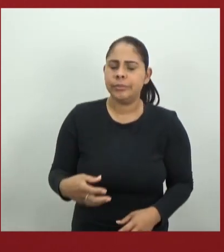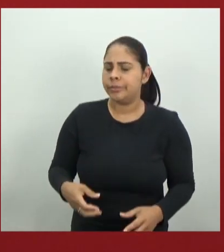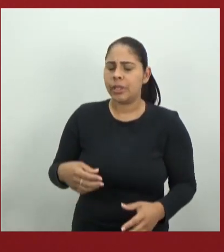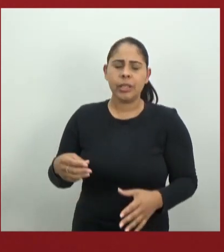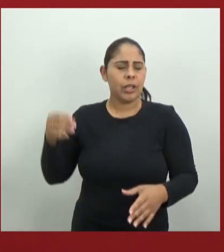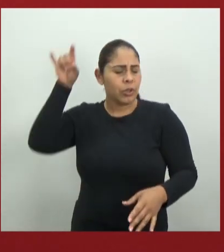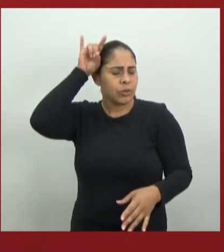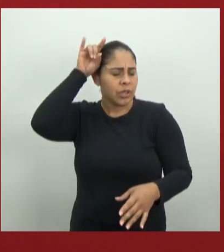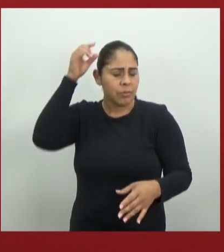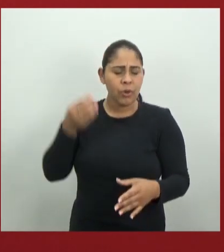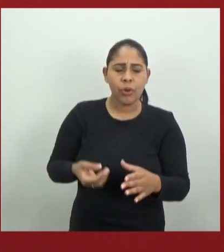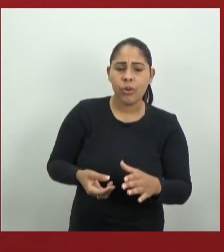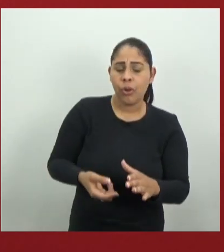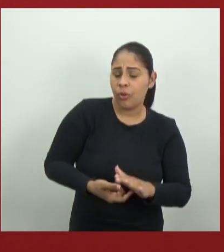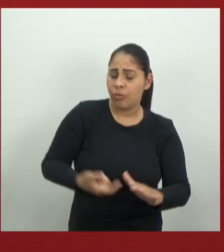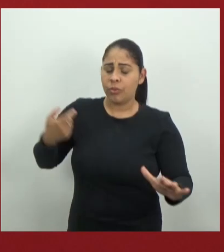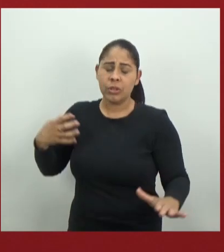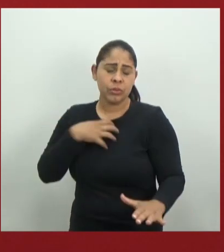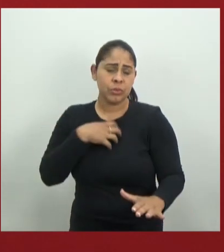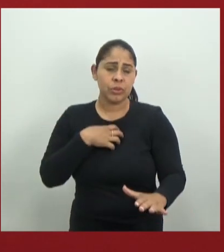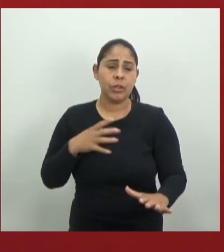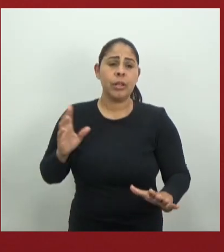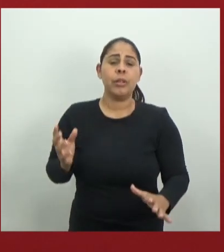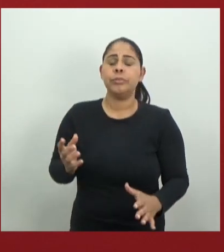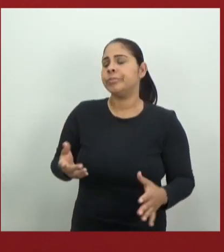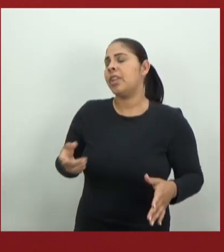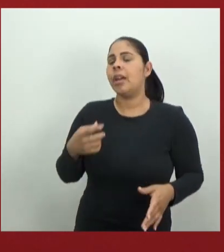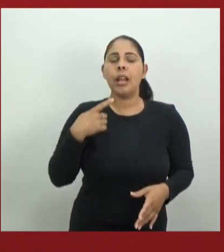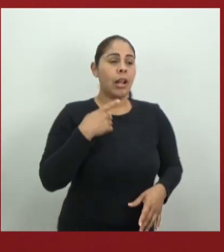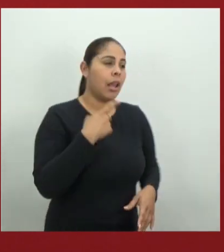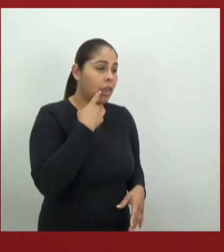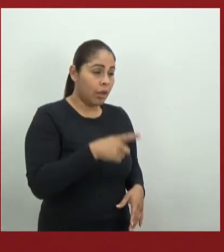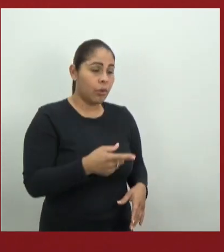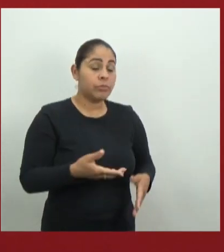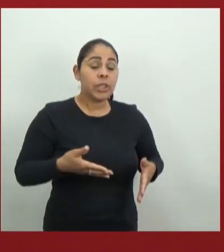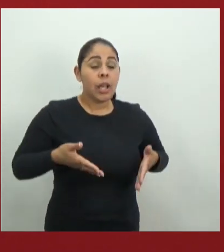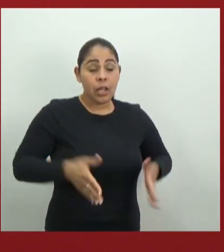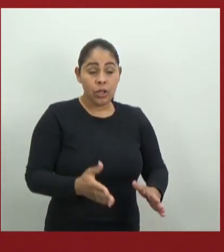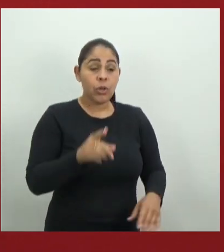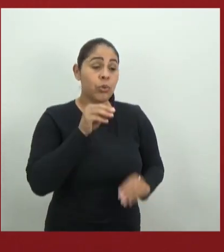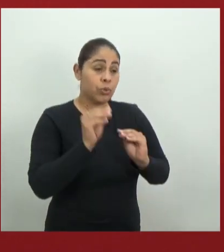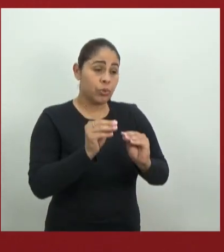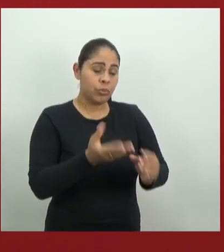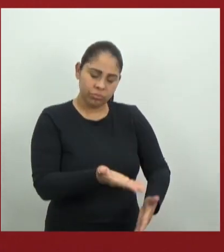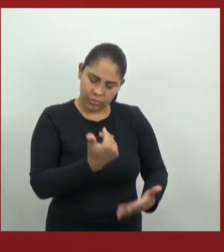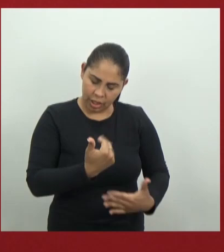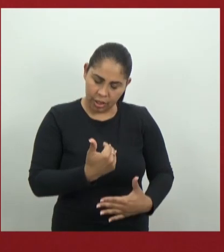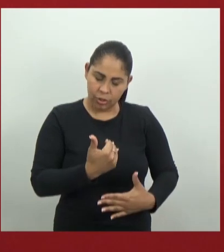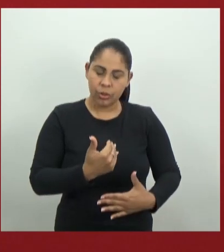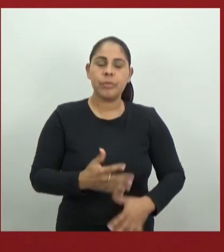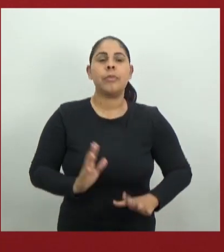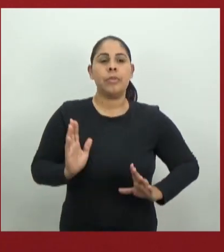Y mientras se acercaba el muchacho, el demonio le derribó y le sacudió con violencia. Pero